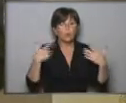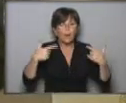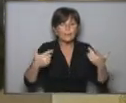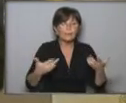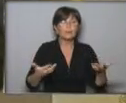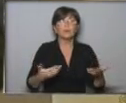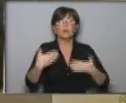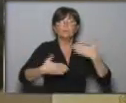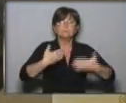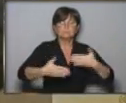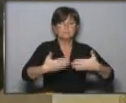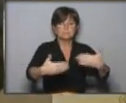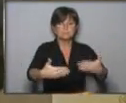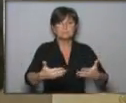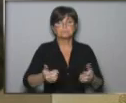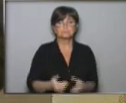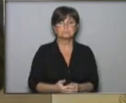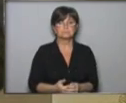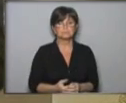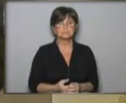Cuando la cosa